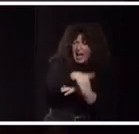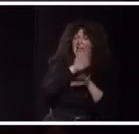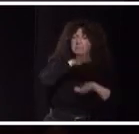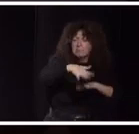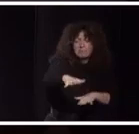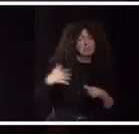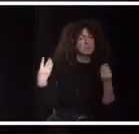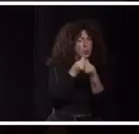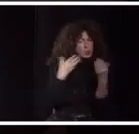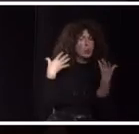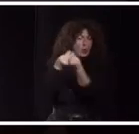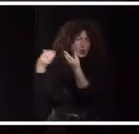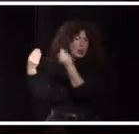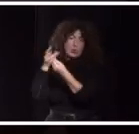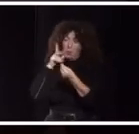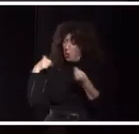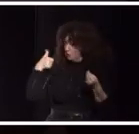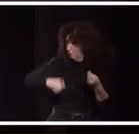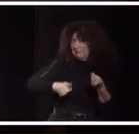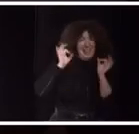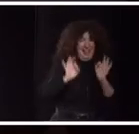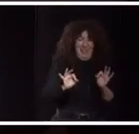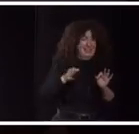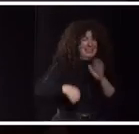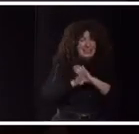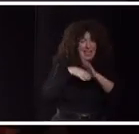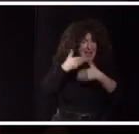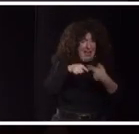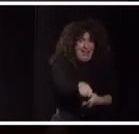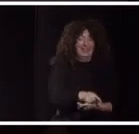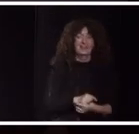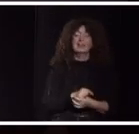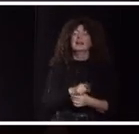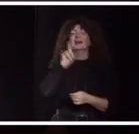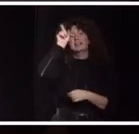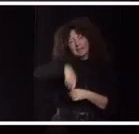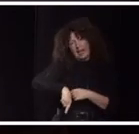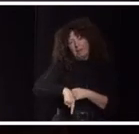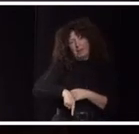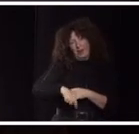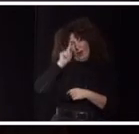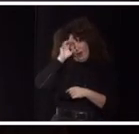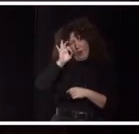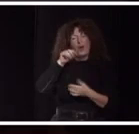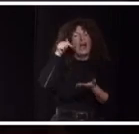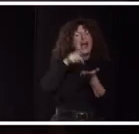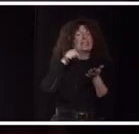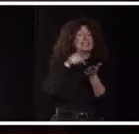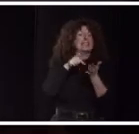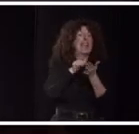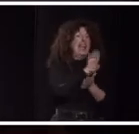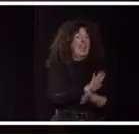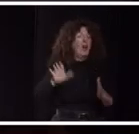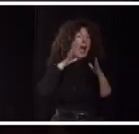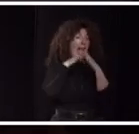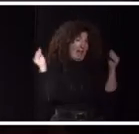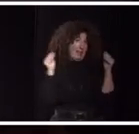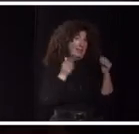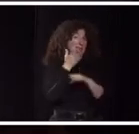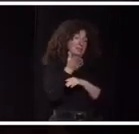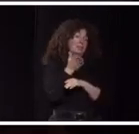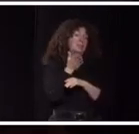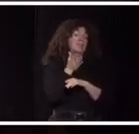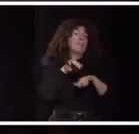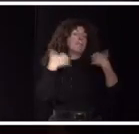y porque vamos a seguir haciéndolo. Y, como no, exigiendo también en Andalucía, como hemos estado haciendo con nuestros parlamentarios andaluces, a los que se lo